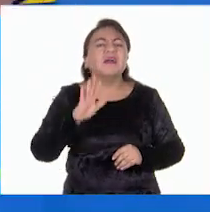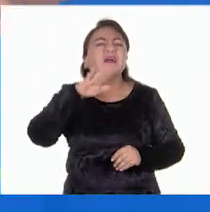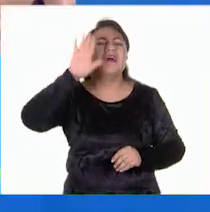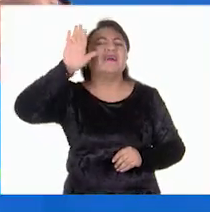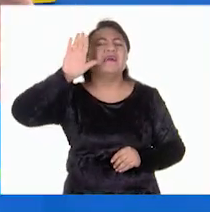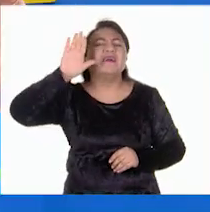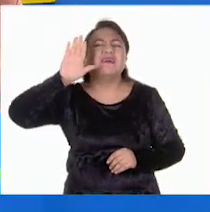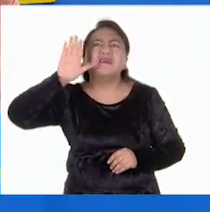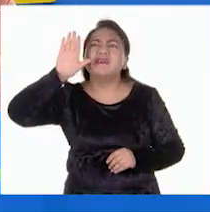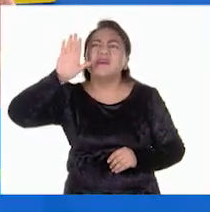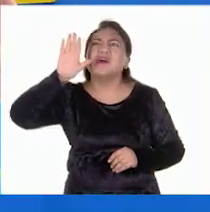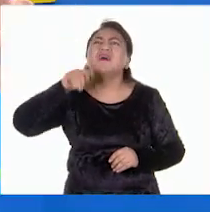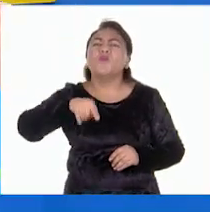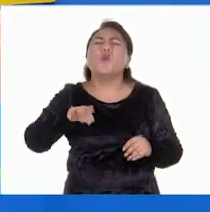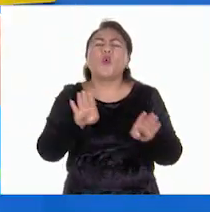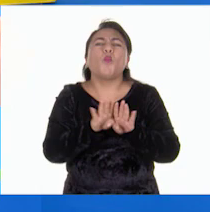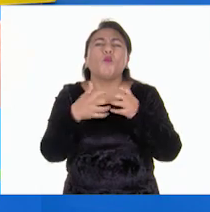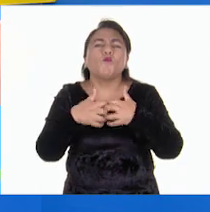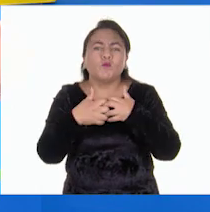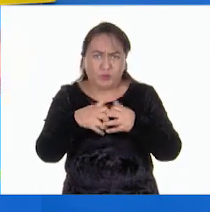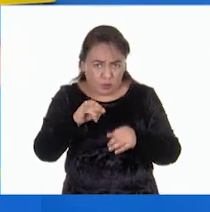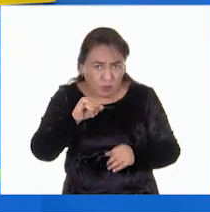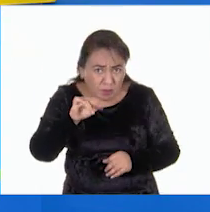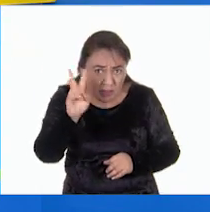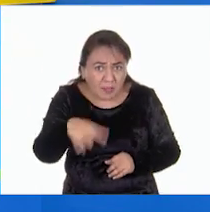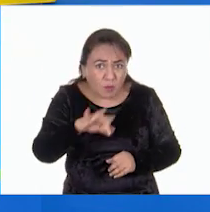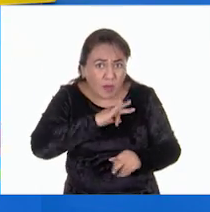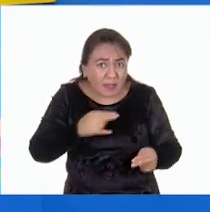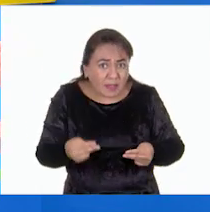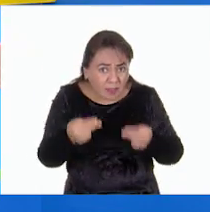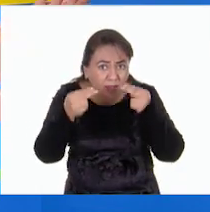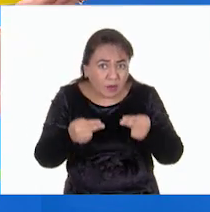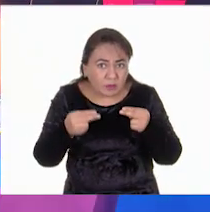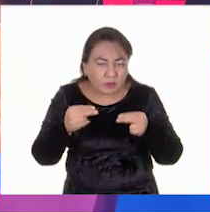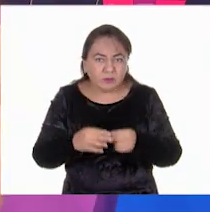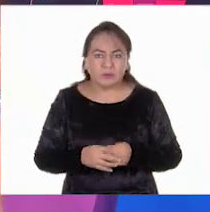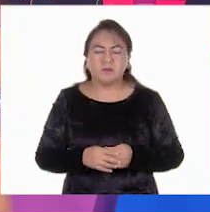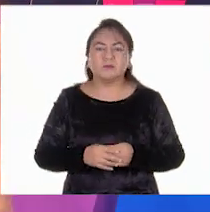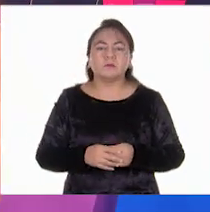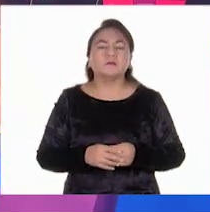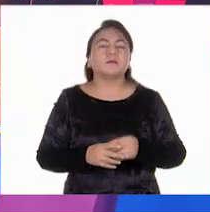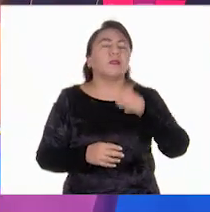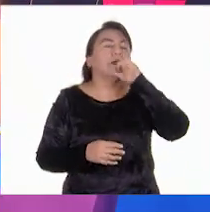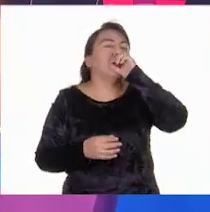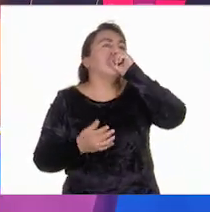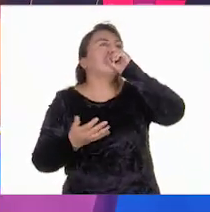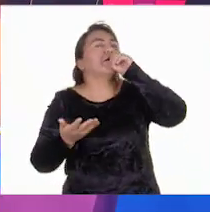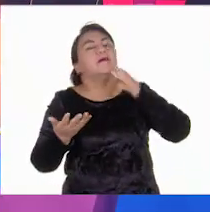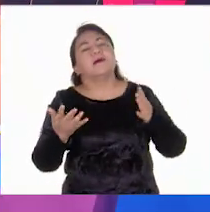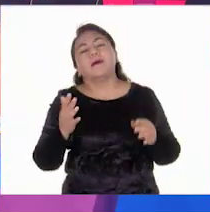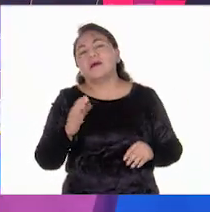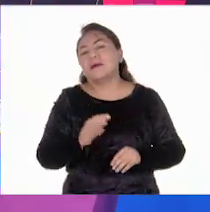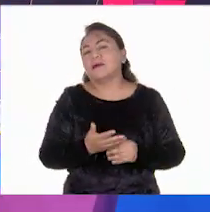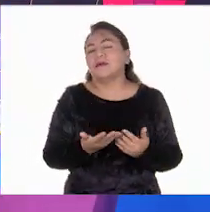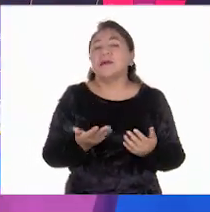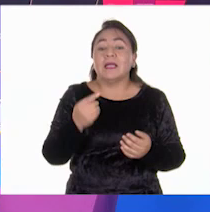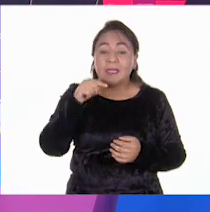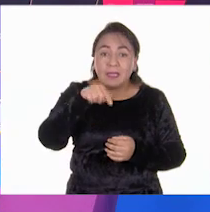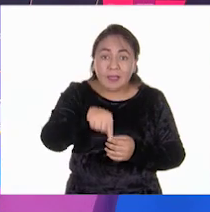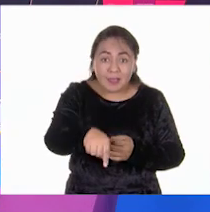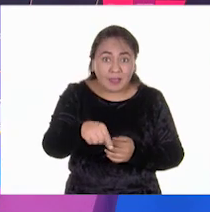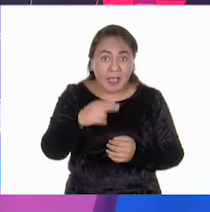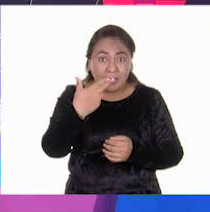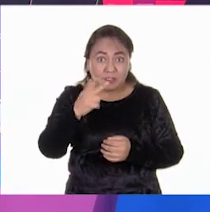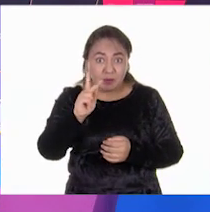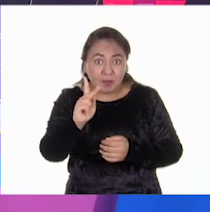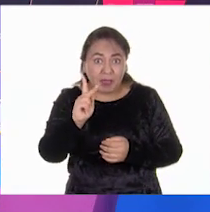Pero, ¿cómo funciona? ¿Realmente se puede hacer negocio con eso? Oh, caballero, el Baby HP se alimenta